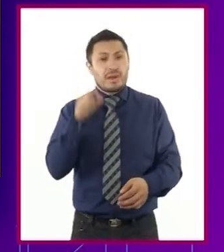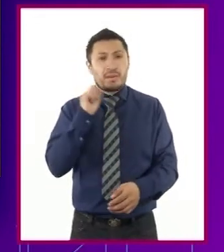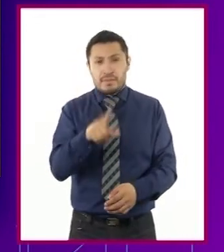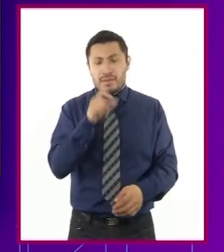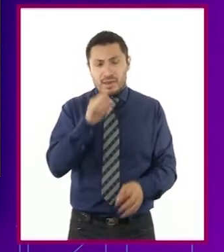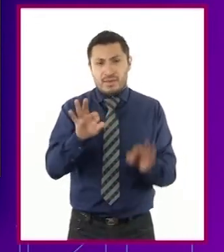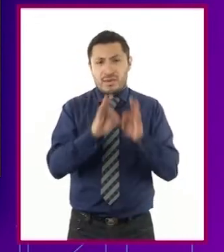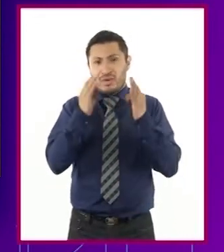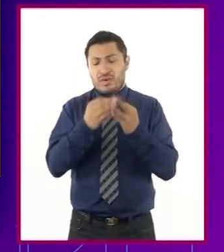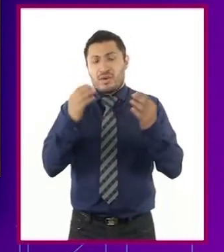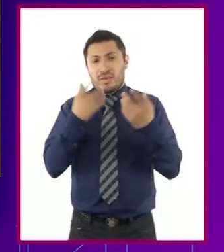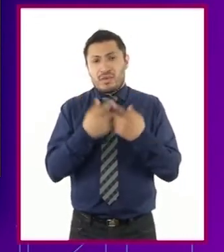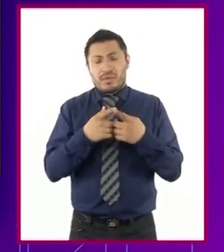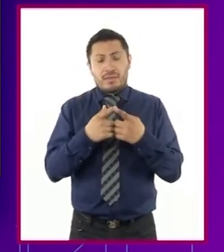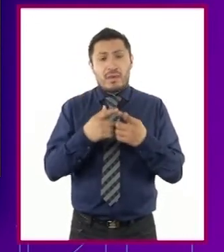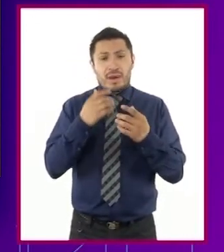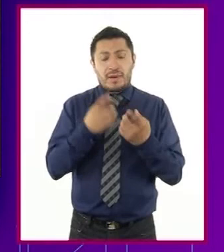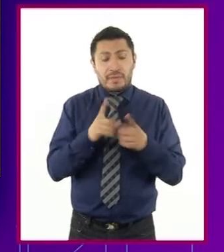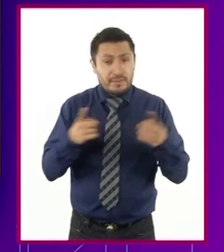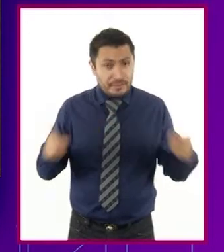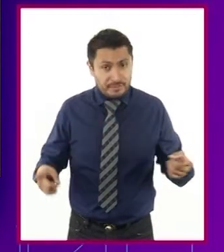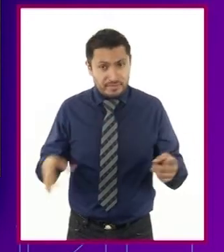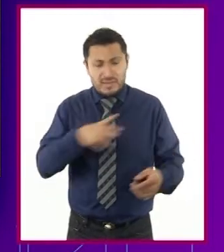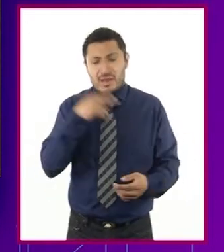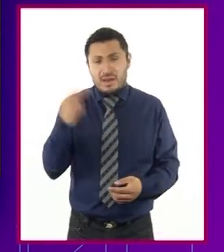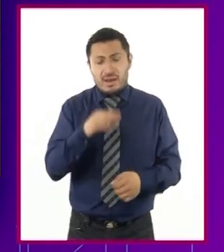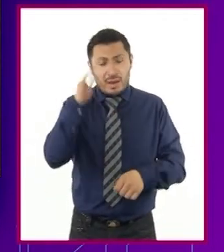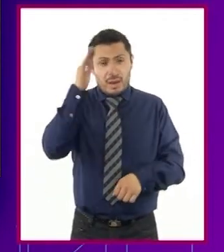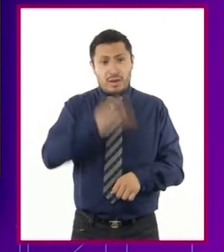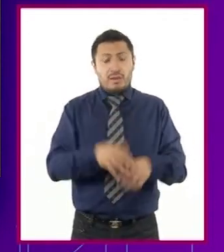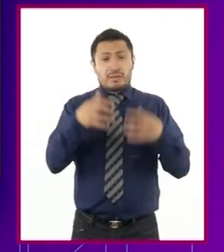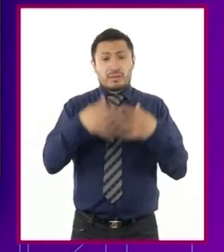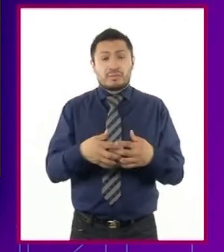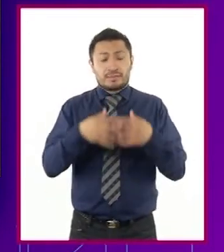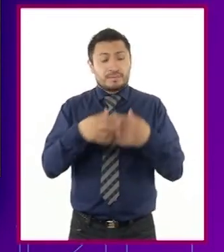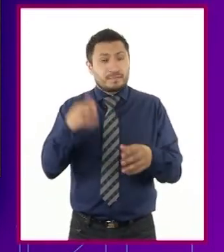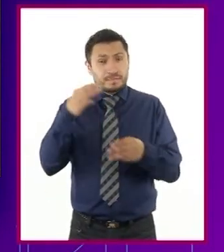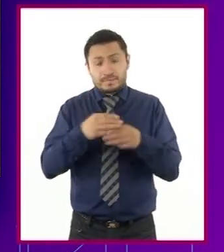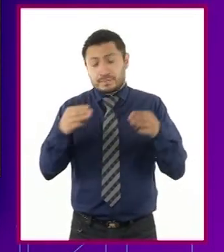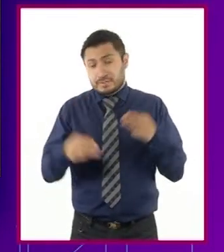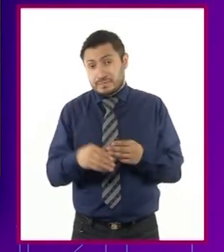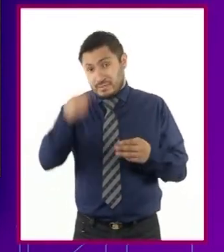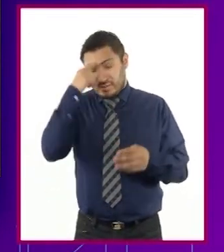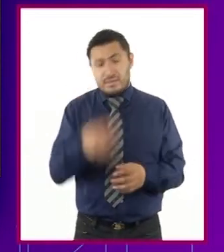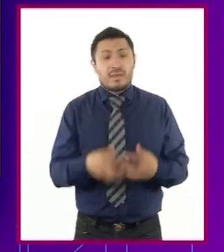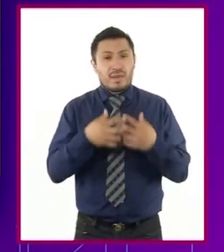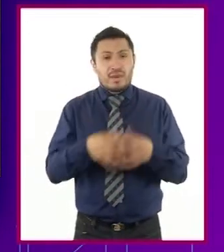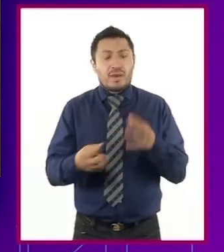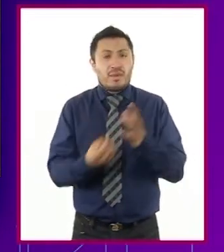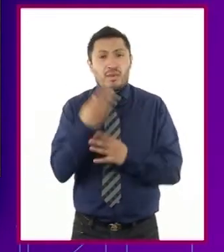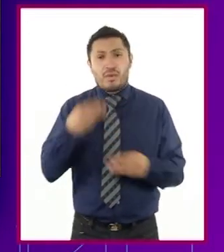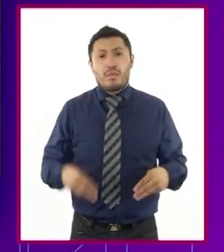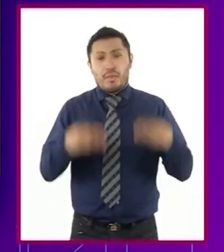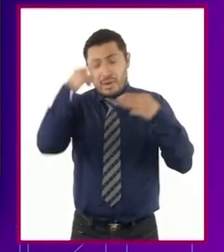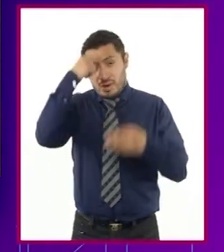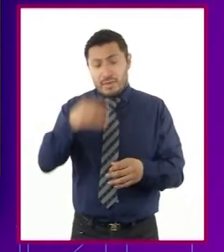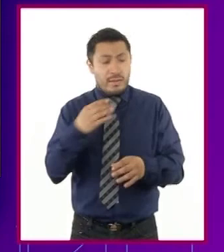de crecimiento y desarrollo, se requerían más materias primas para la industria y nuevos mercados para sus